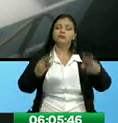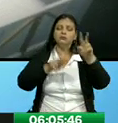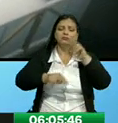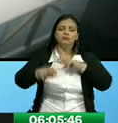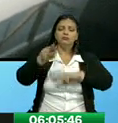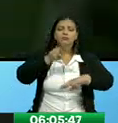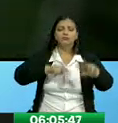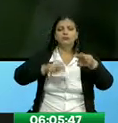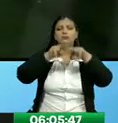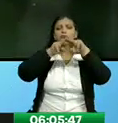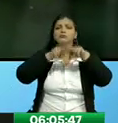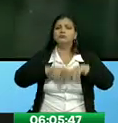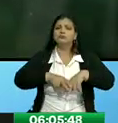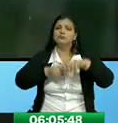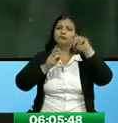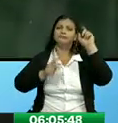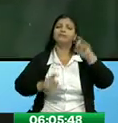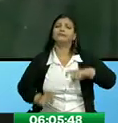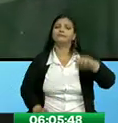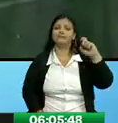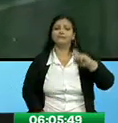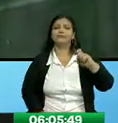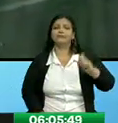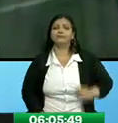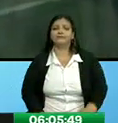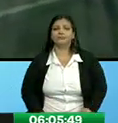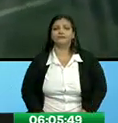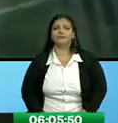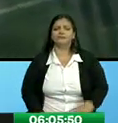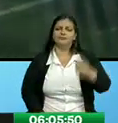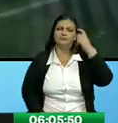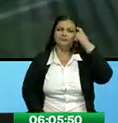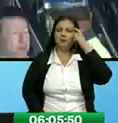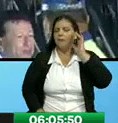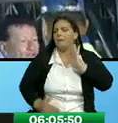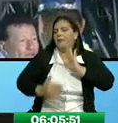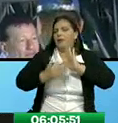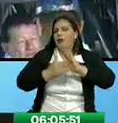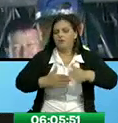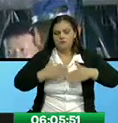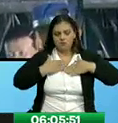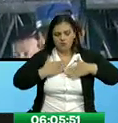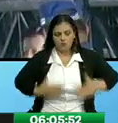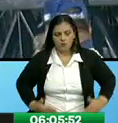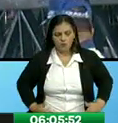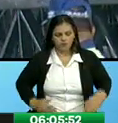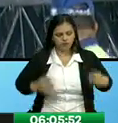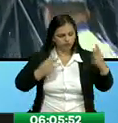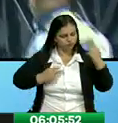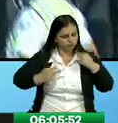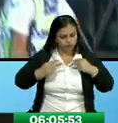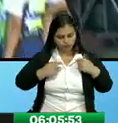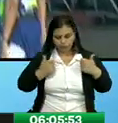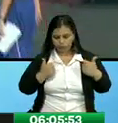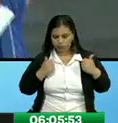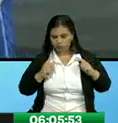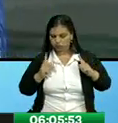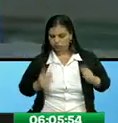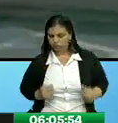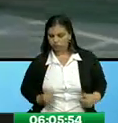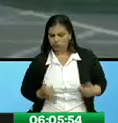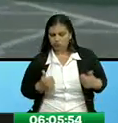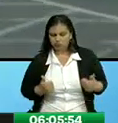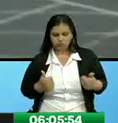como tú tomas la precaución para cuidar de tu vida, tienes que prever que al lado tuyo van a ir personas que no tienen que pagar los